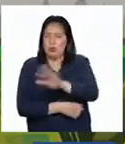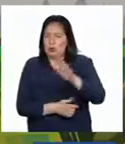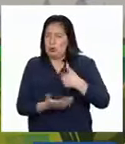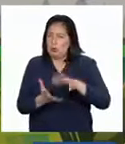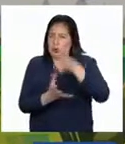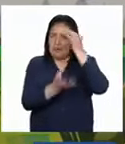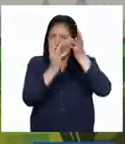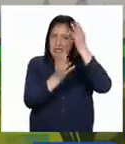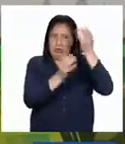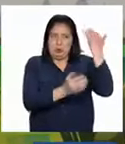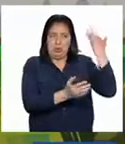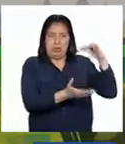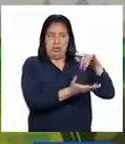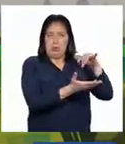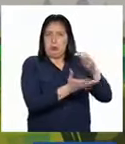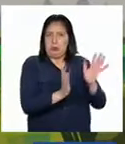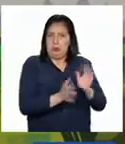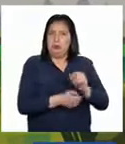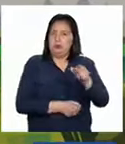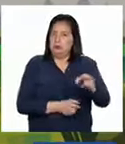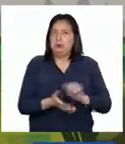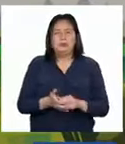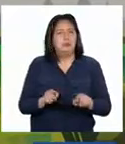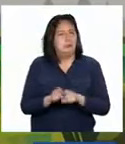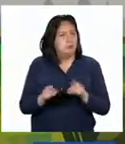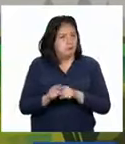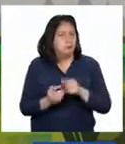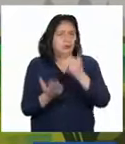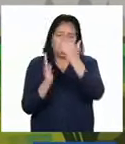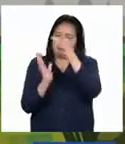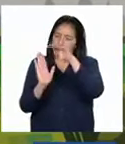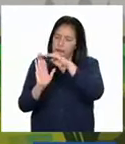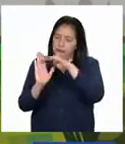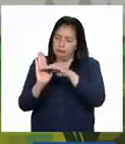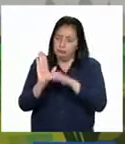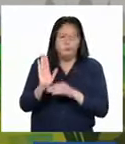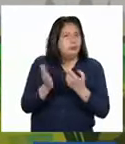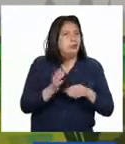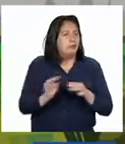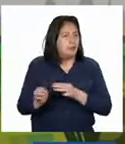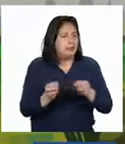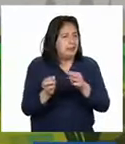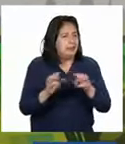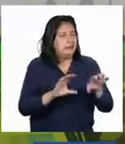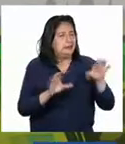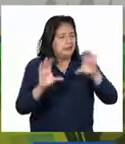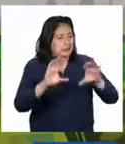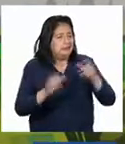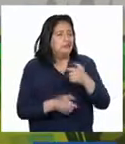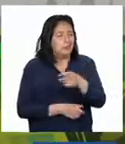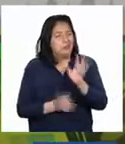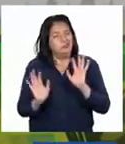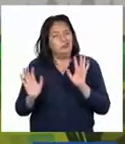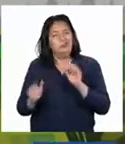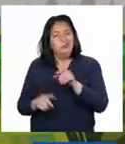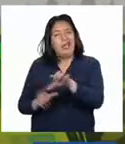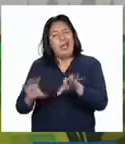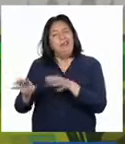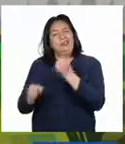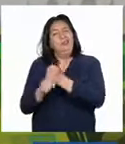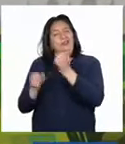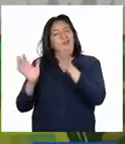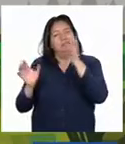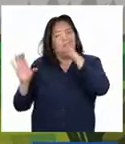conocimientos que adquirió con sus estudios, además de seguir unos pasos que conforman el método científico. Tú sabes, aquello que hacen todos los